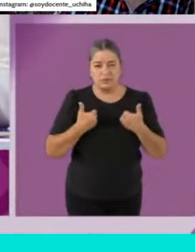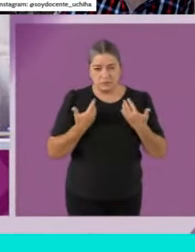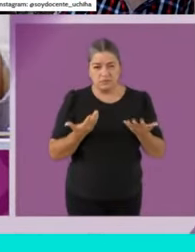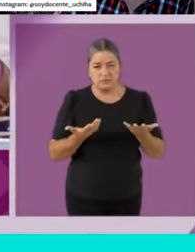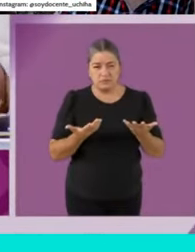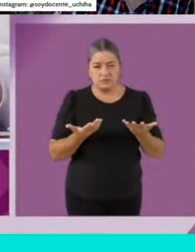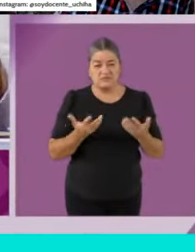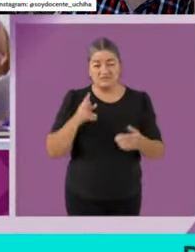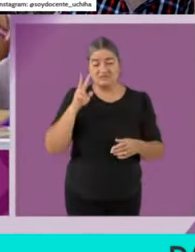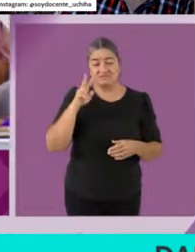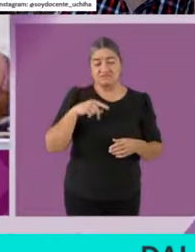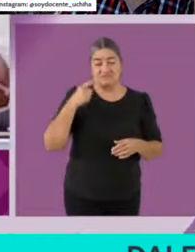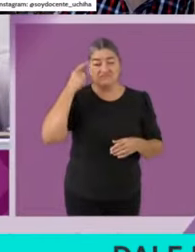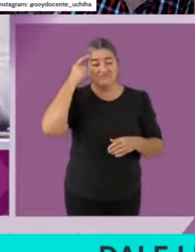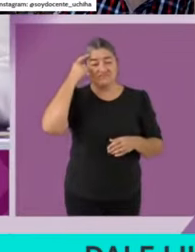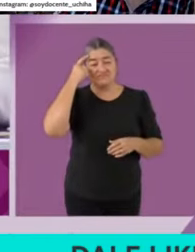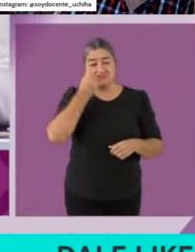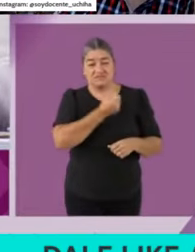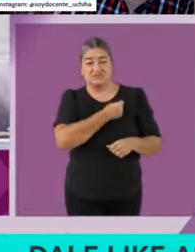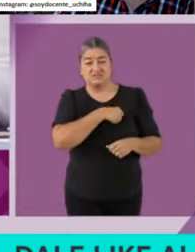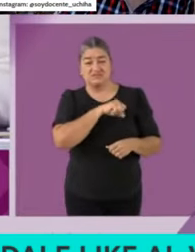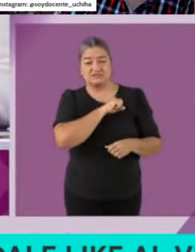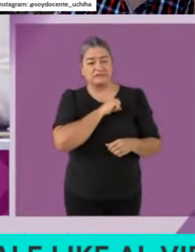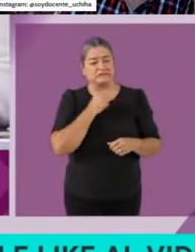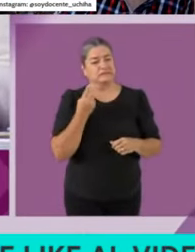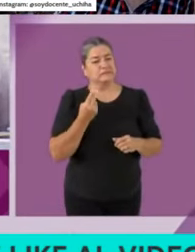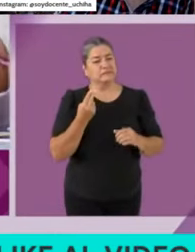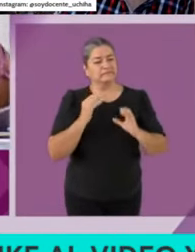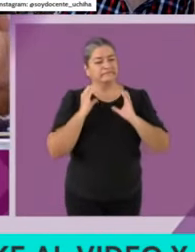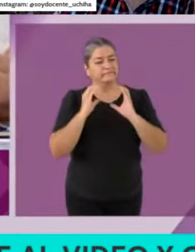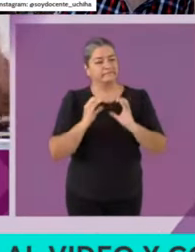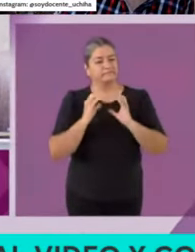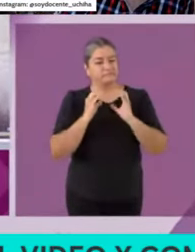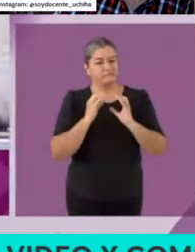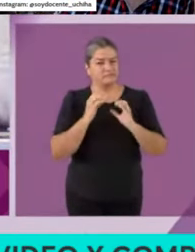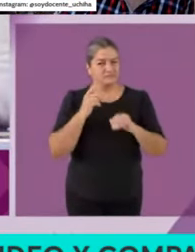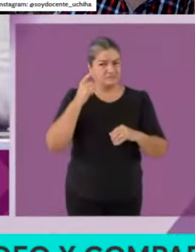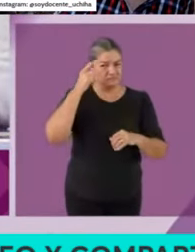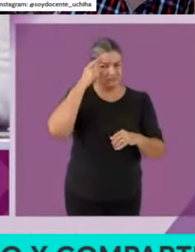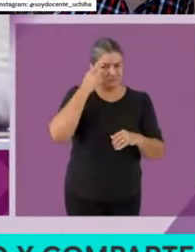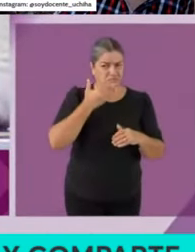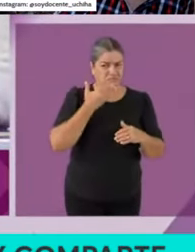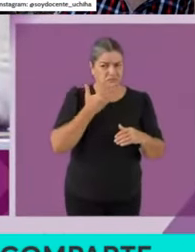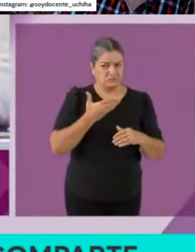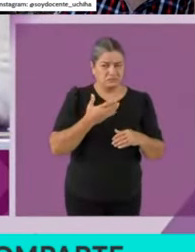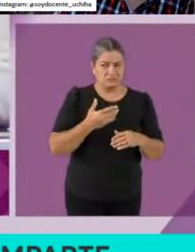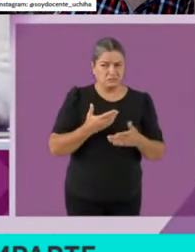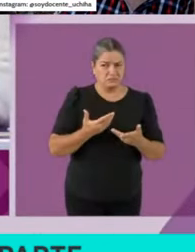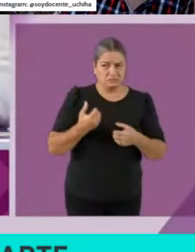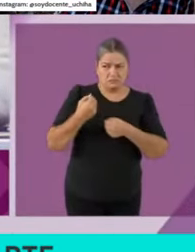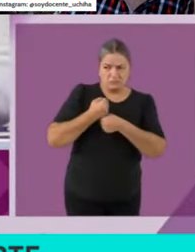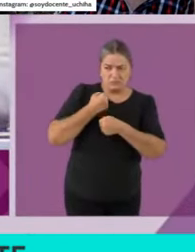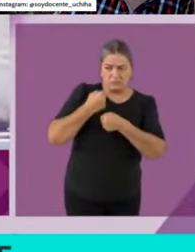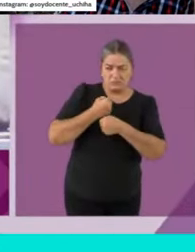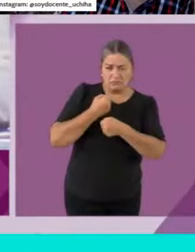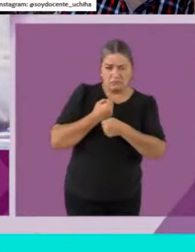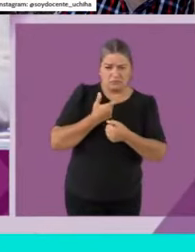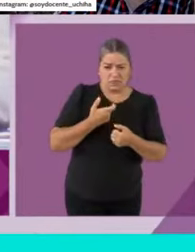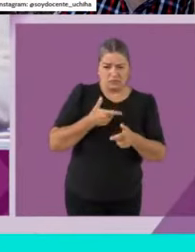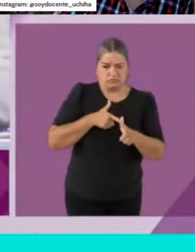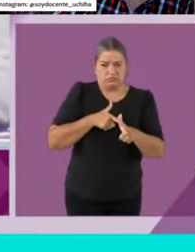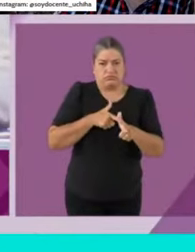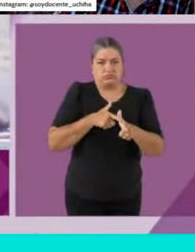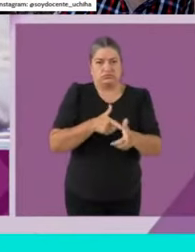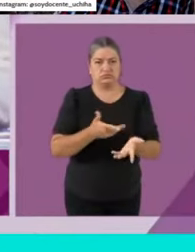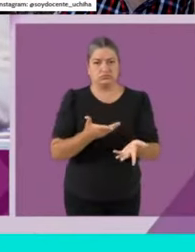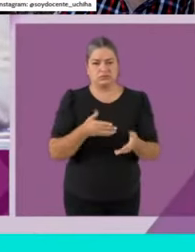existiendo y obviamente ponerle fin al tráfico de armas y ponerle un control a este tema del armamento candidato